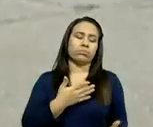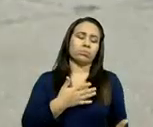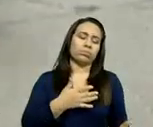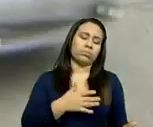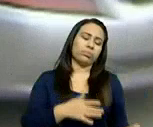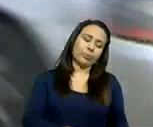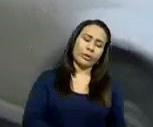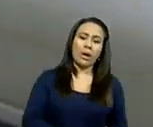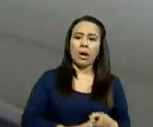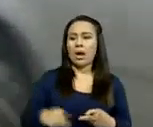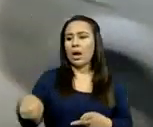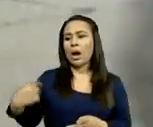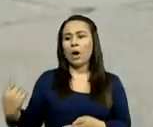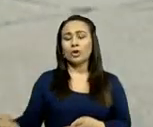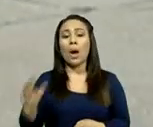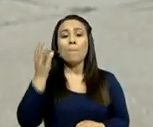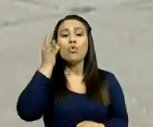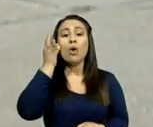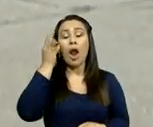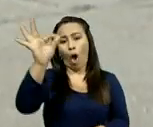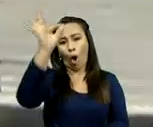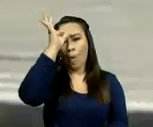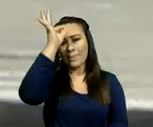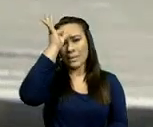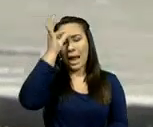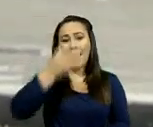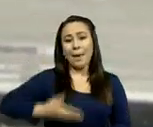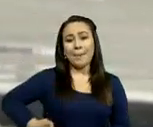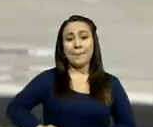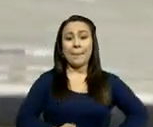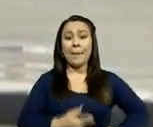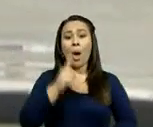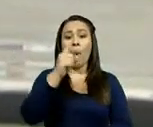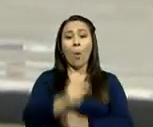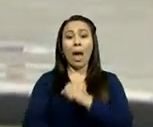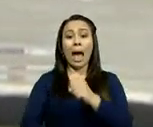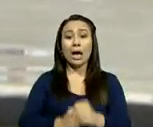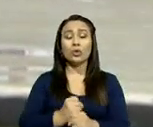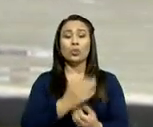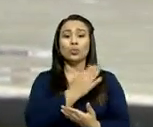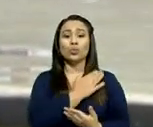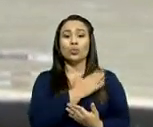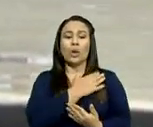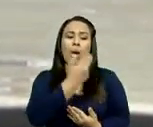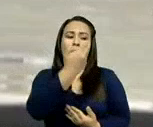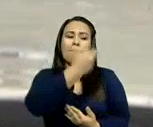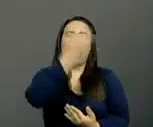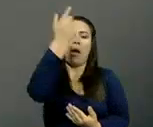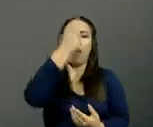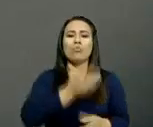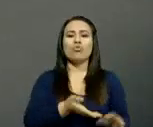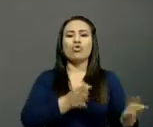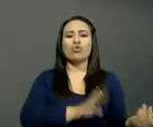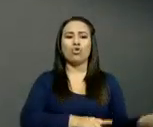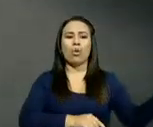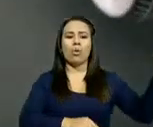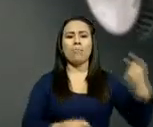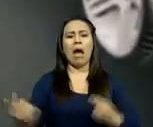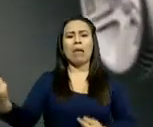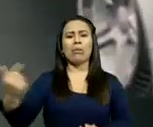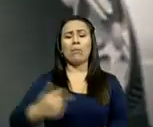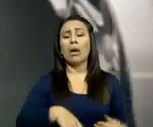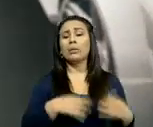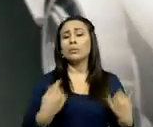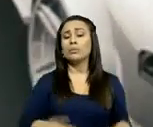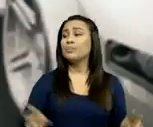desde Bastión Popular, donde participaron de una matiné. Al llegar hasta la intersección con la avenida Gómez Lince, fueron alcanzados por un